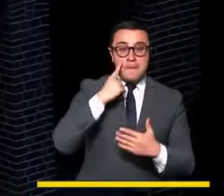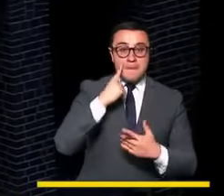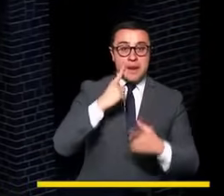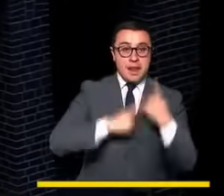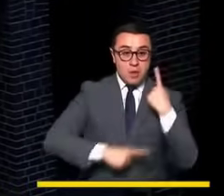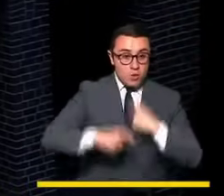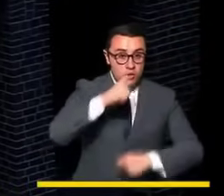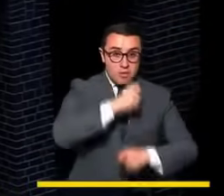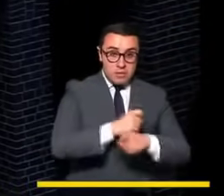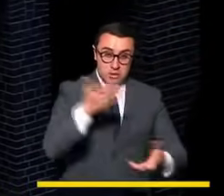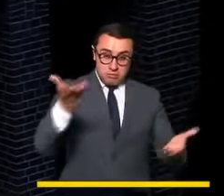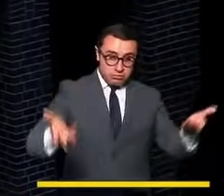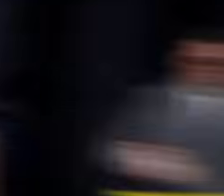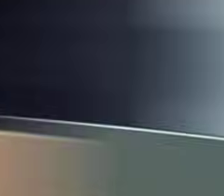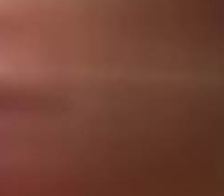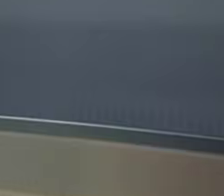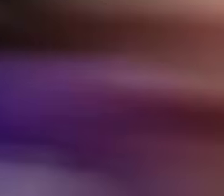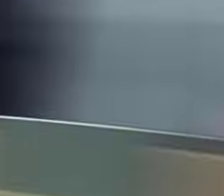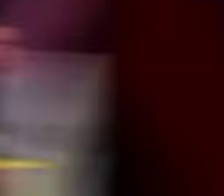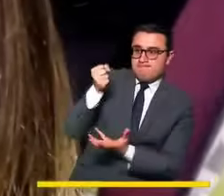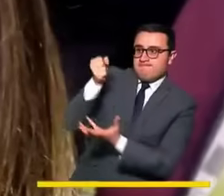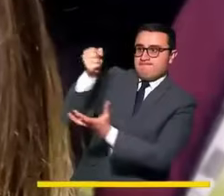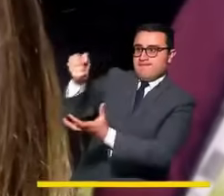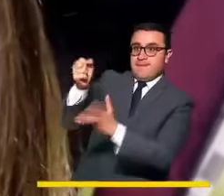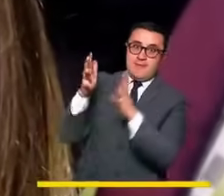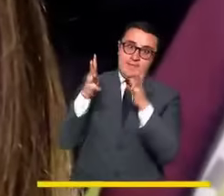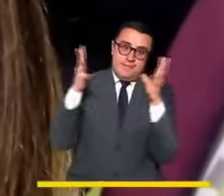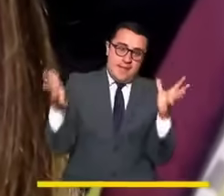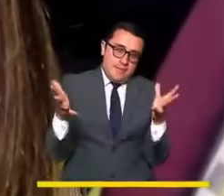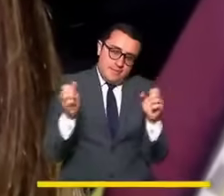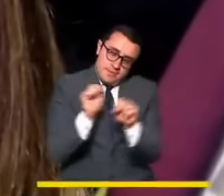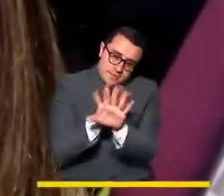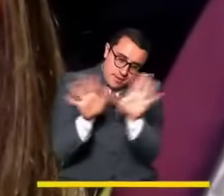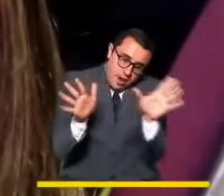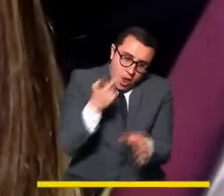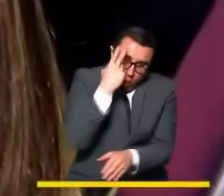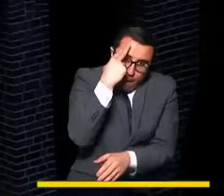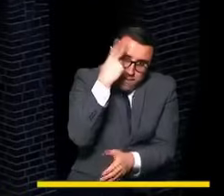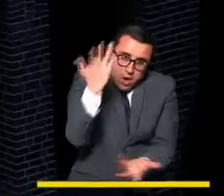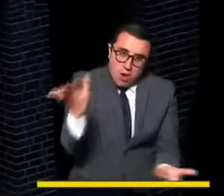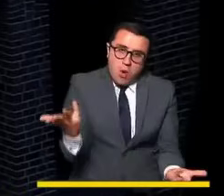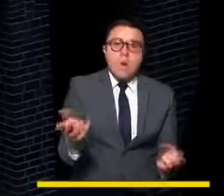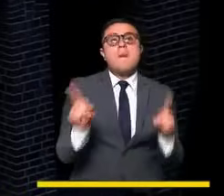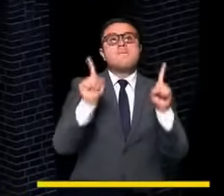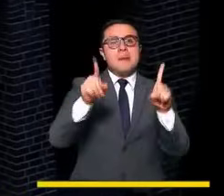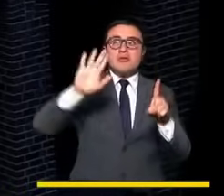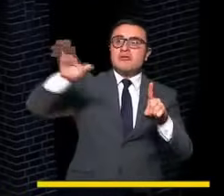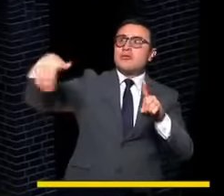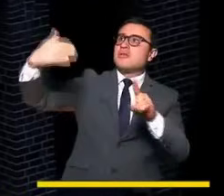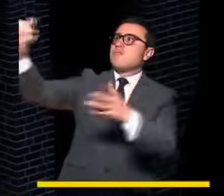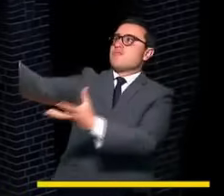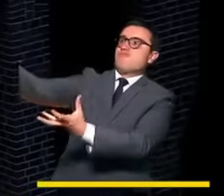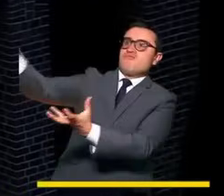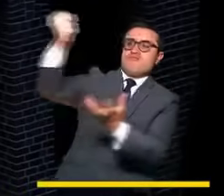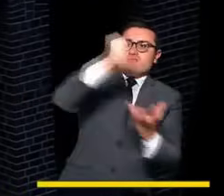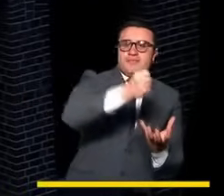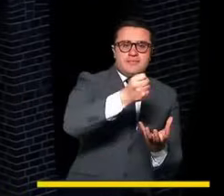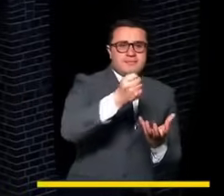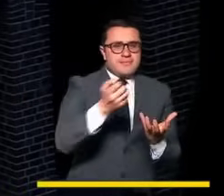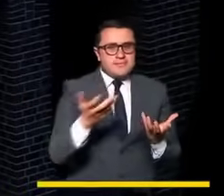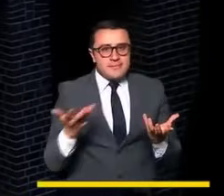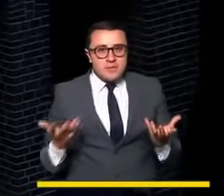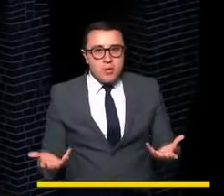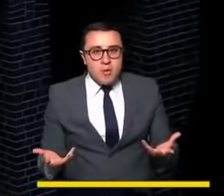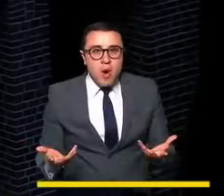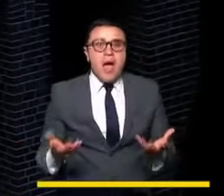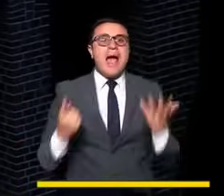año 60%. Y de manera importante, pero que tiene una retribución, y es que pasamos a